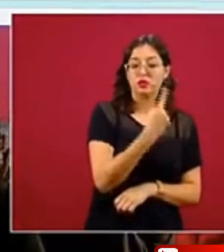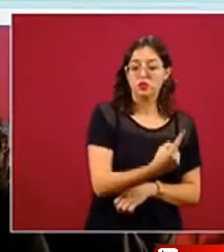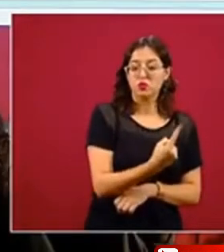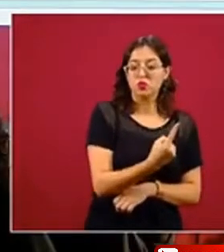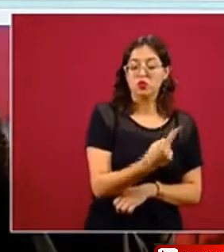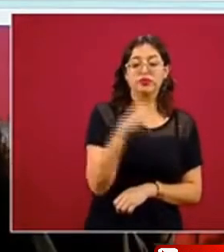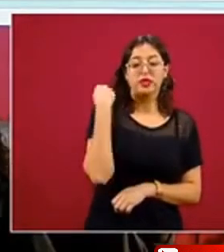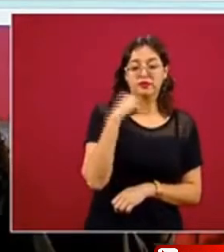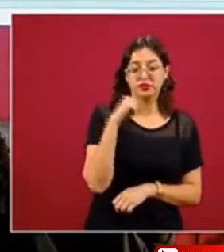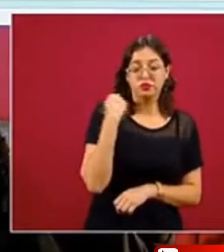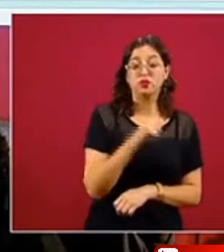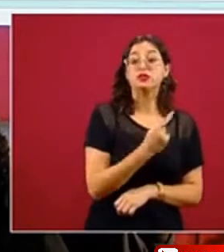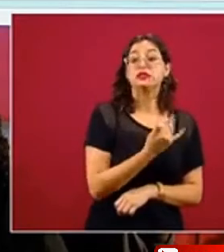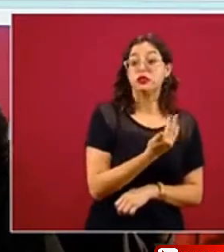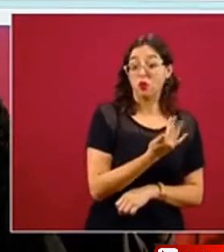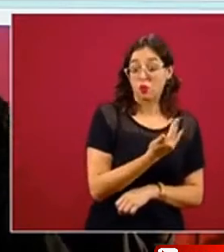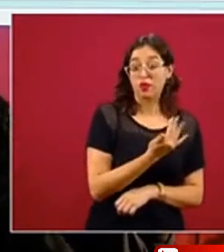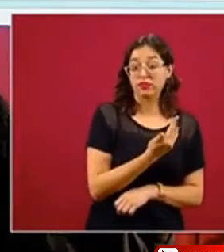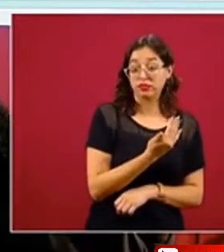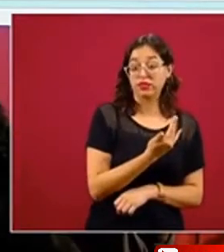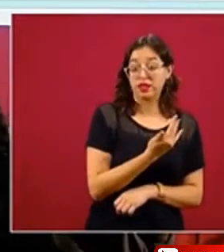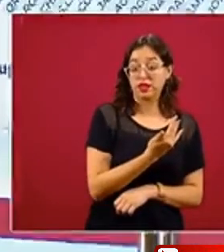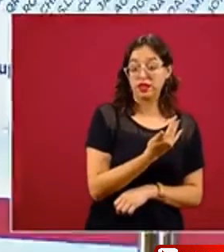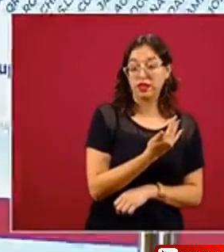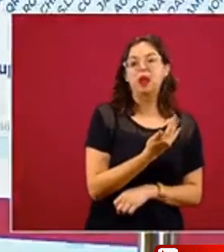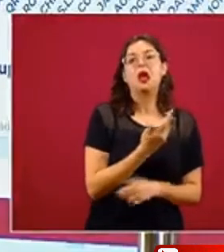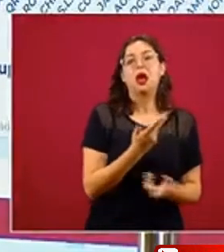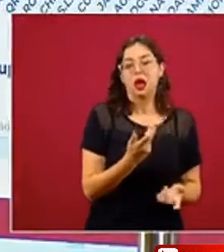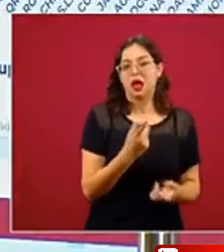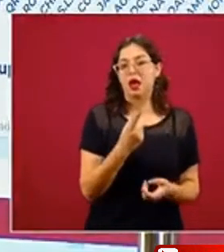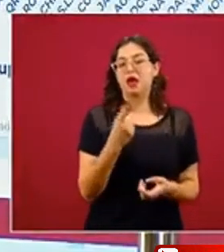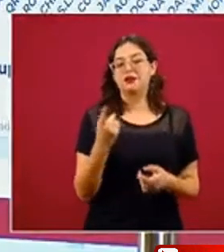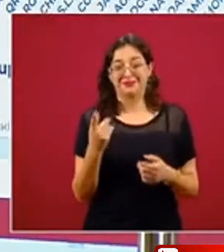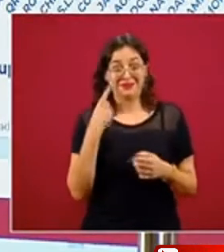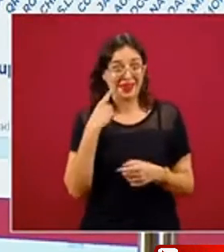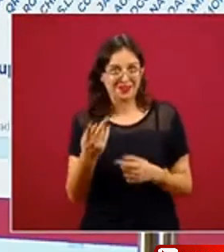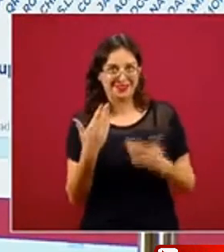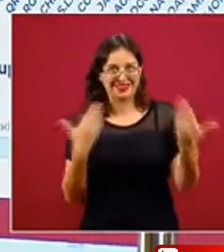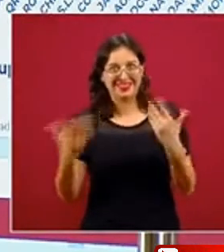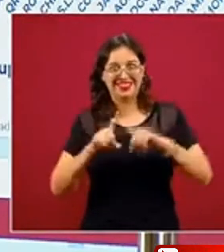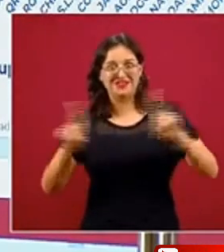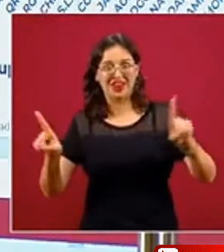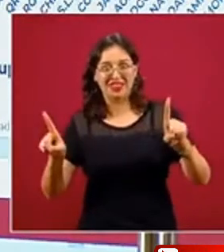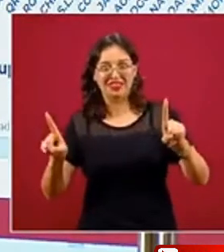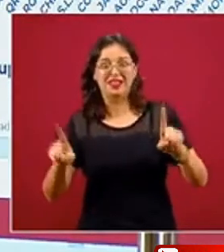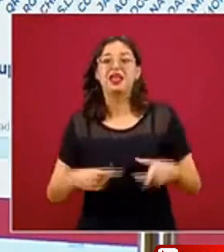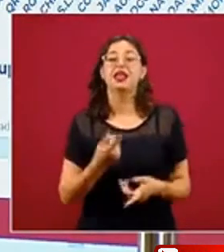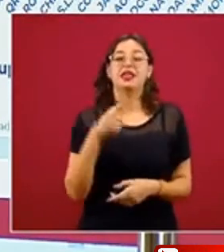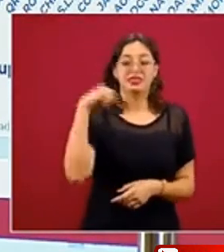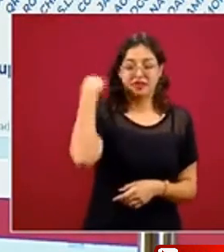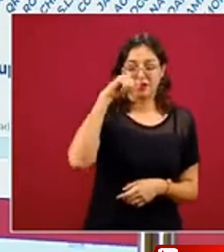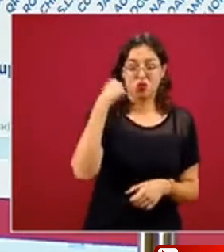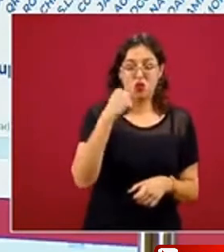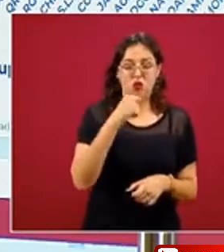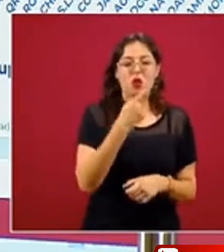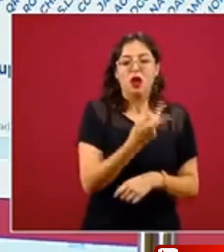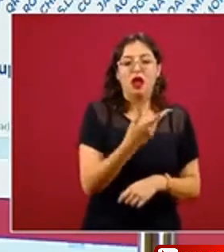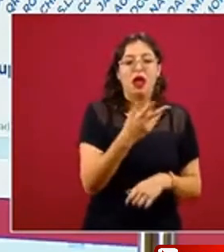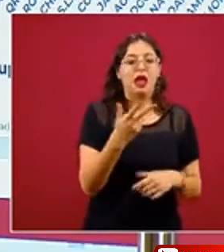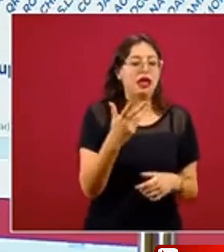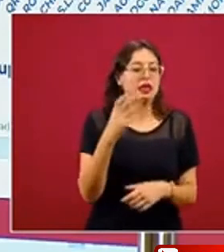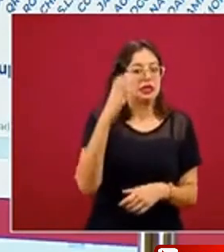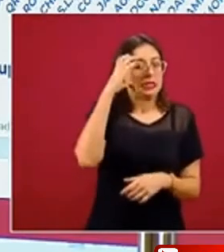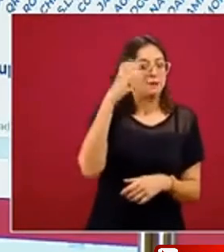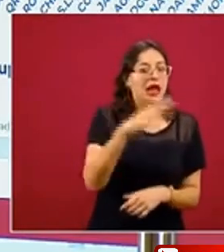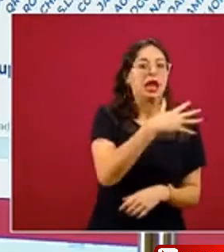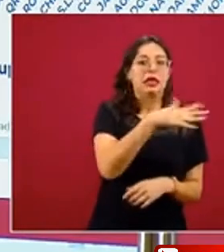50%. Tabasco es la primera en camas generales, pero no es la primera en ocupación en camas con ventilador. Y le siguen